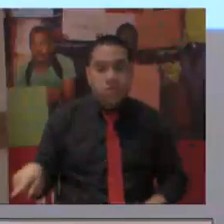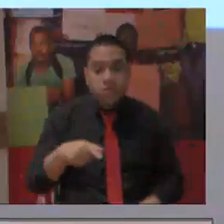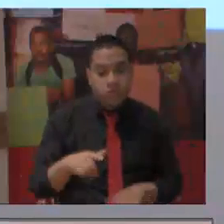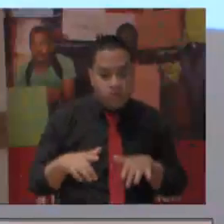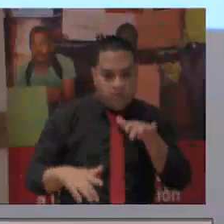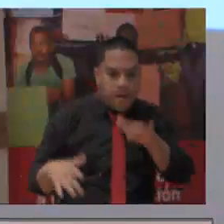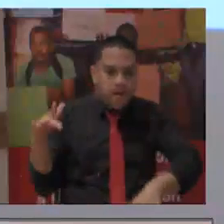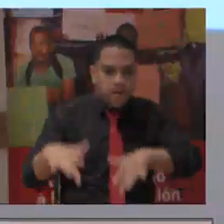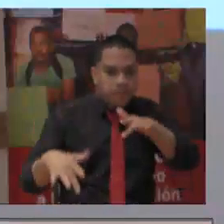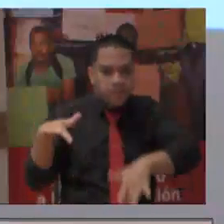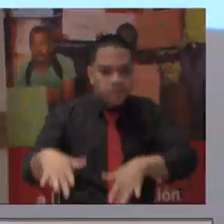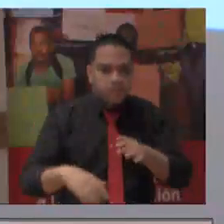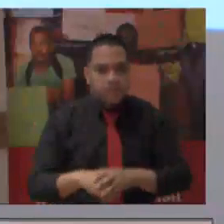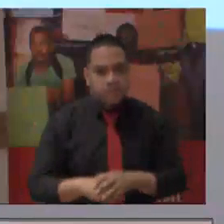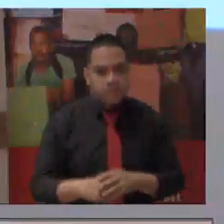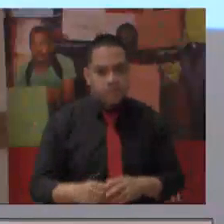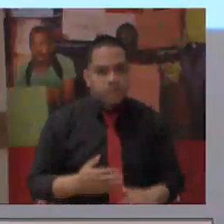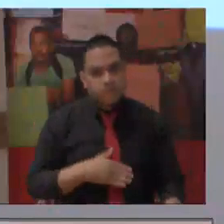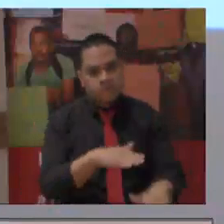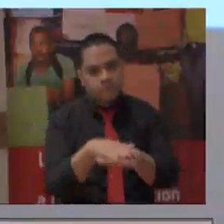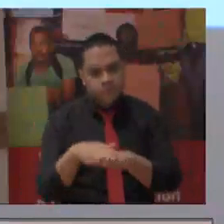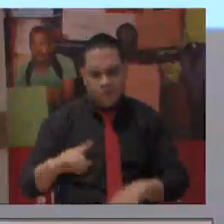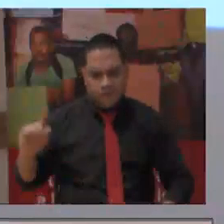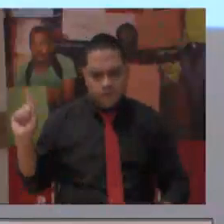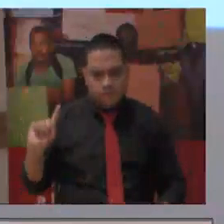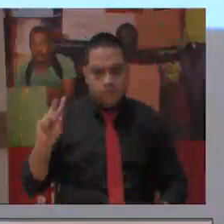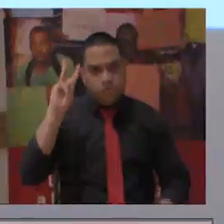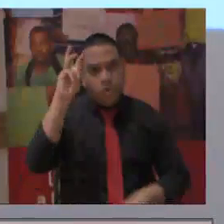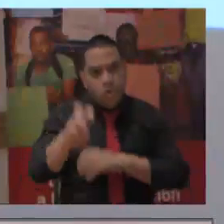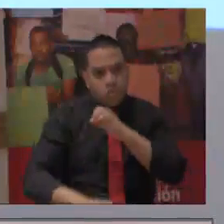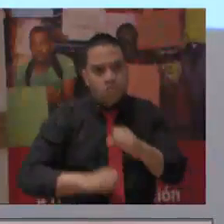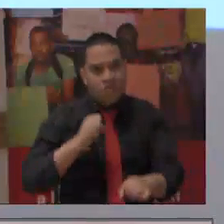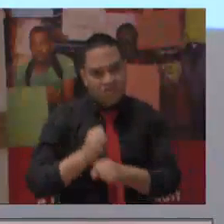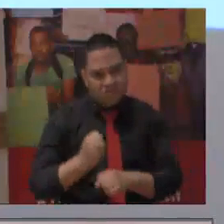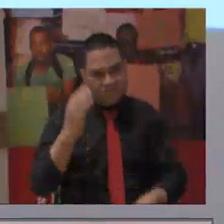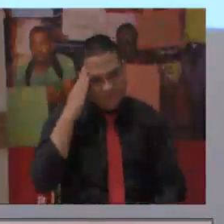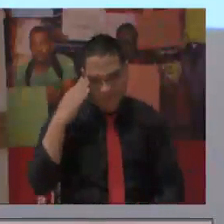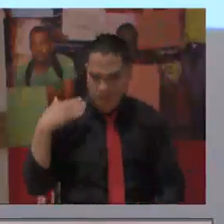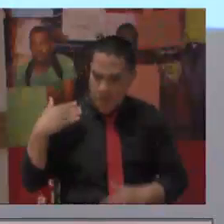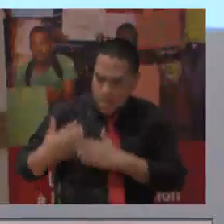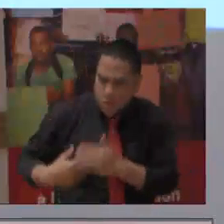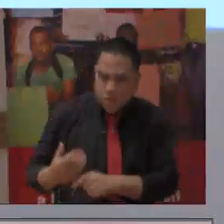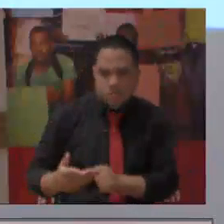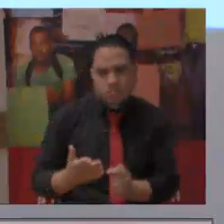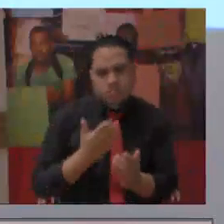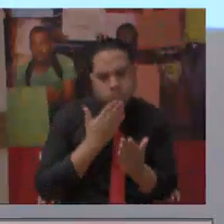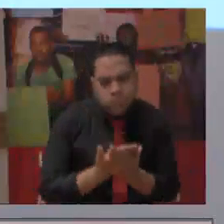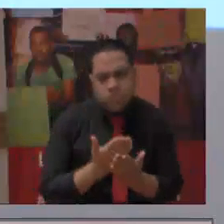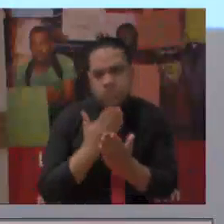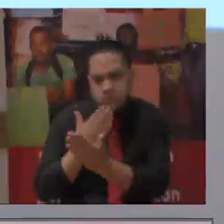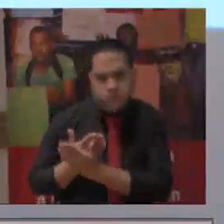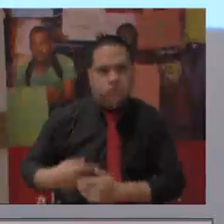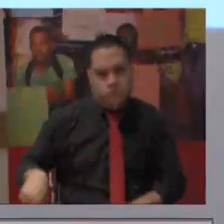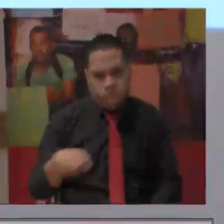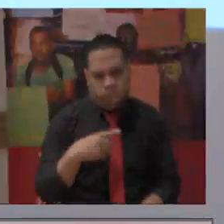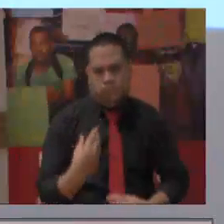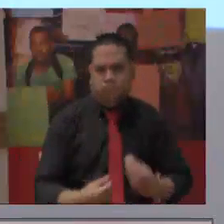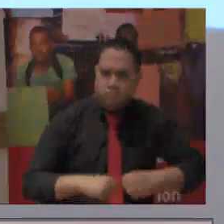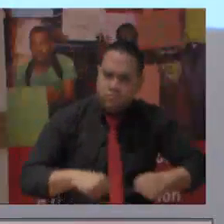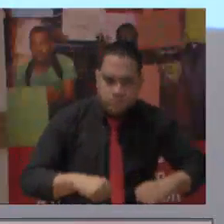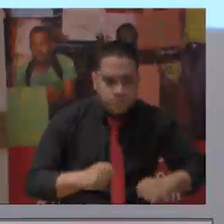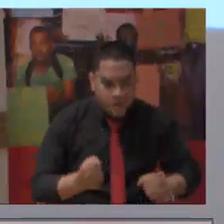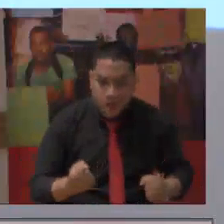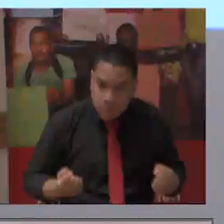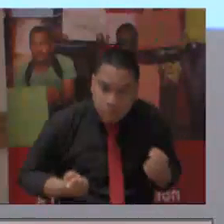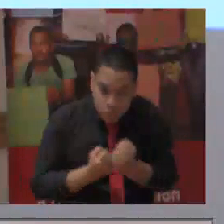y quiero, como siempre lo hice durante 8 años que estuve en el proceso, quiero darle las gracias a cada uno de ustedes por lo que están haciendo por el